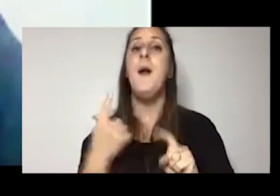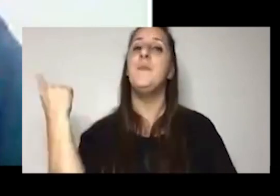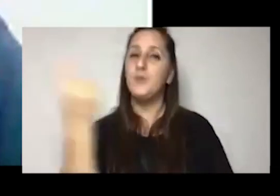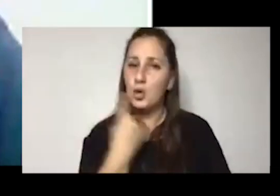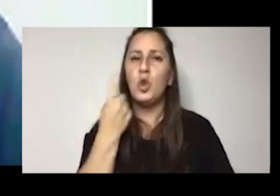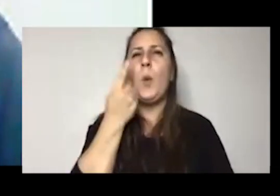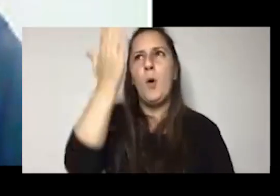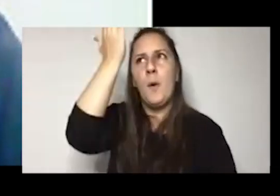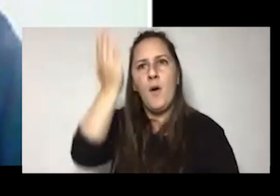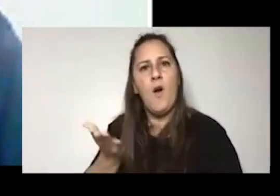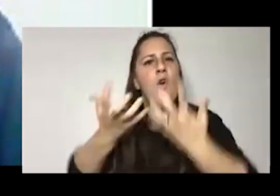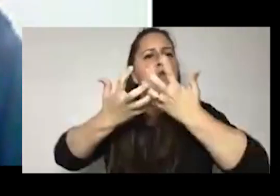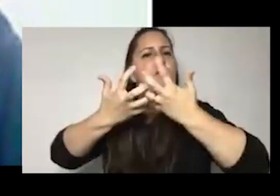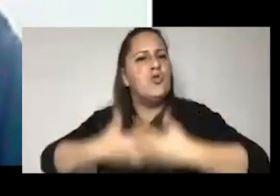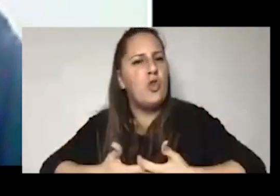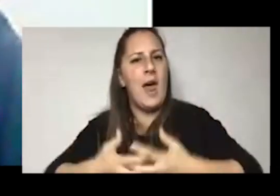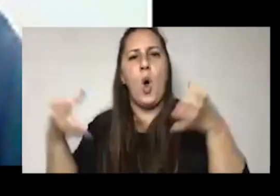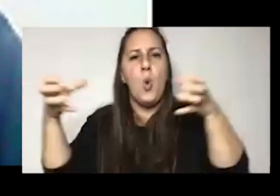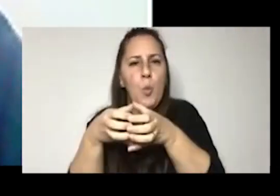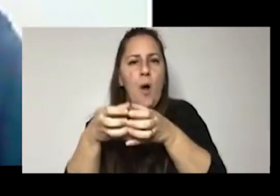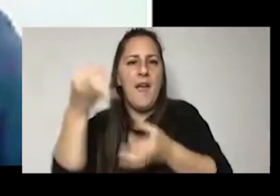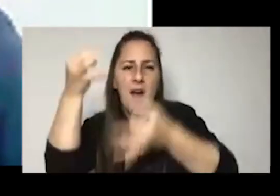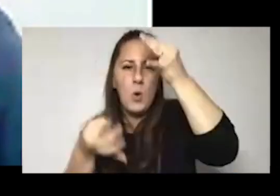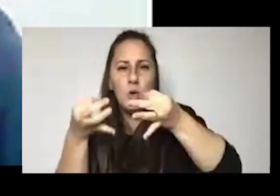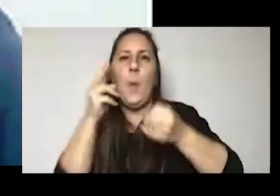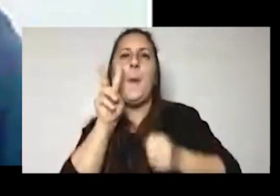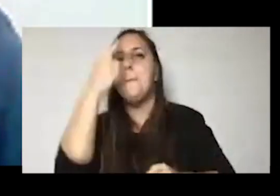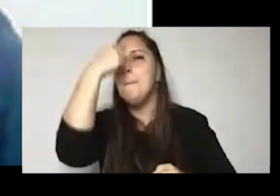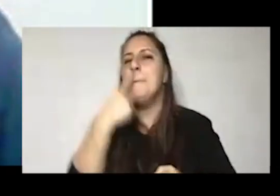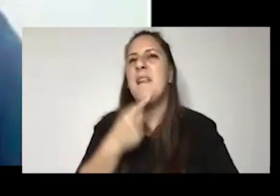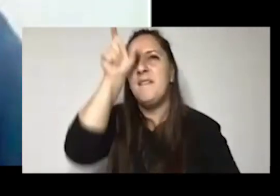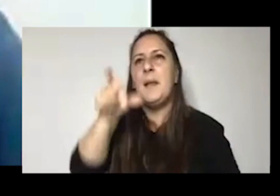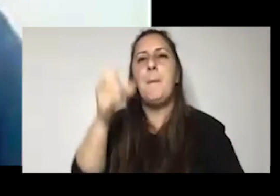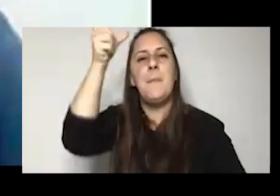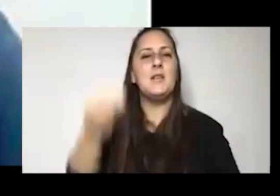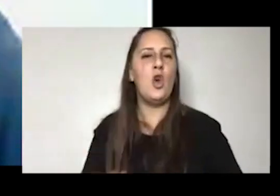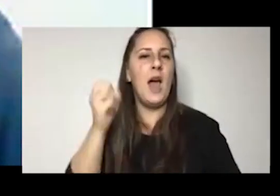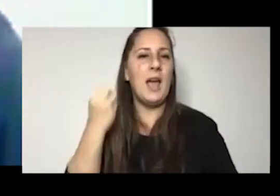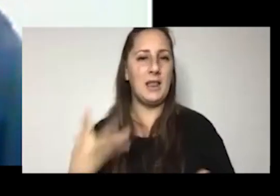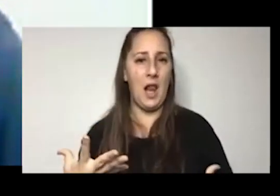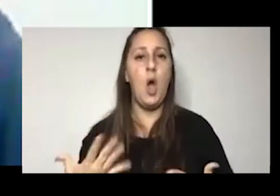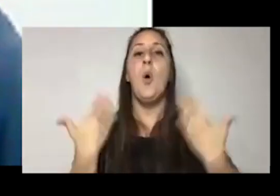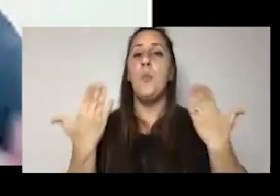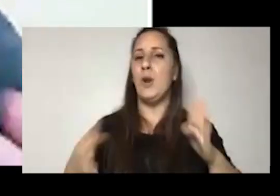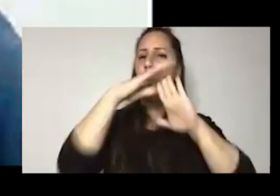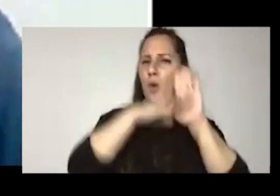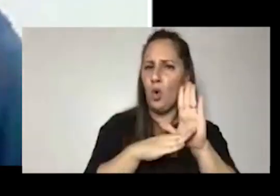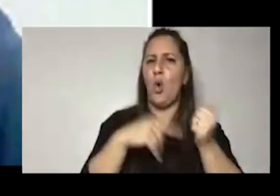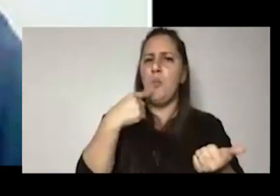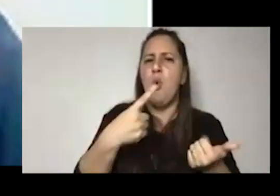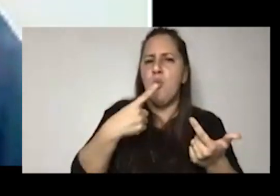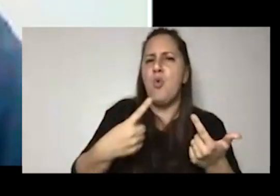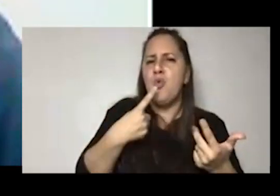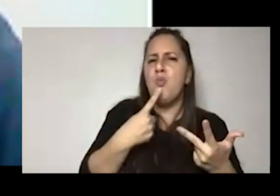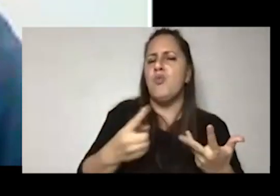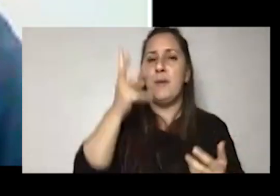Las juntas evaluadoras evalúan el perfil de funcionamiento de la persona. Por eso el protocolo tiene tantas preguntas, que esas preguntas se vuelcan